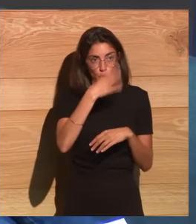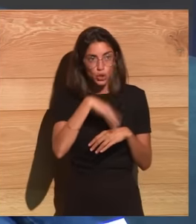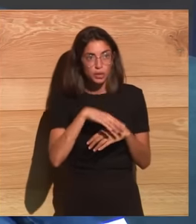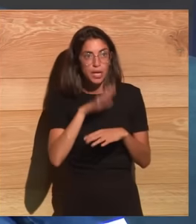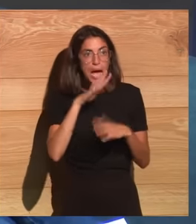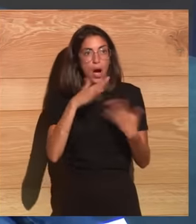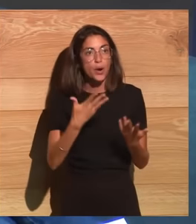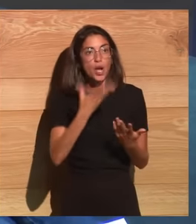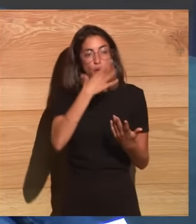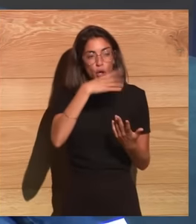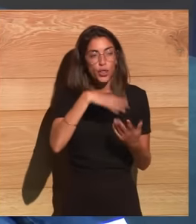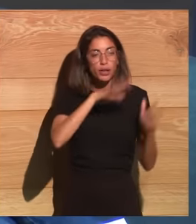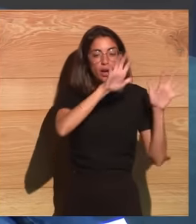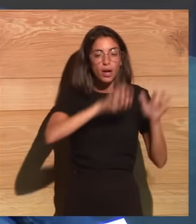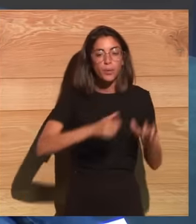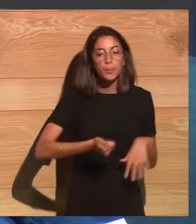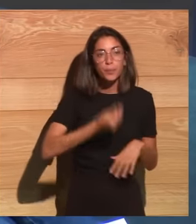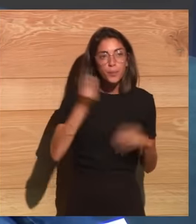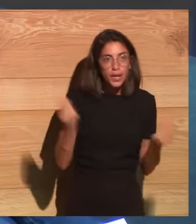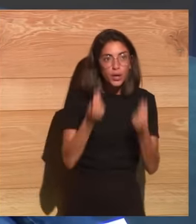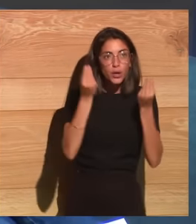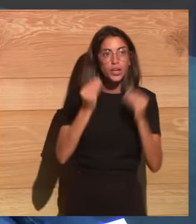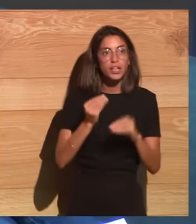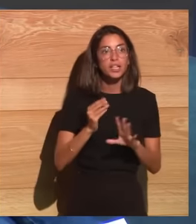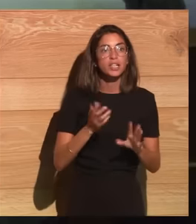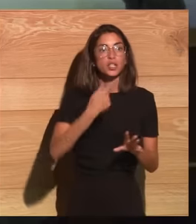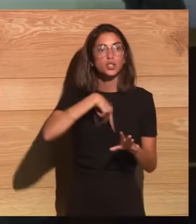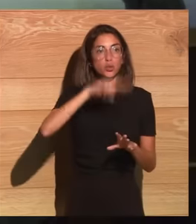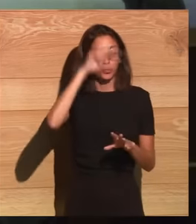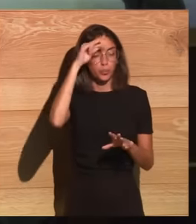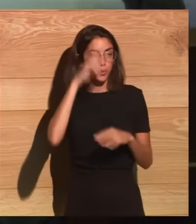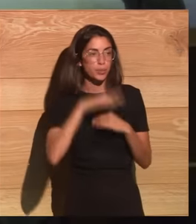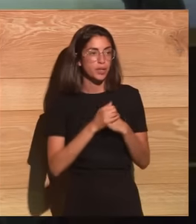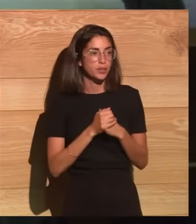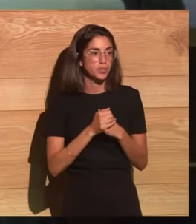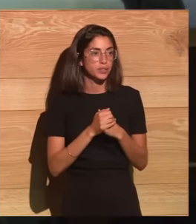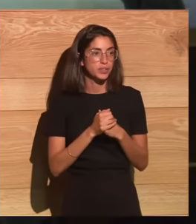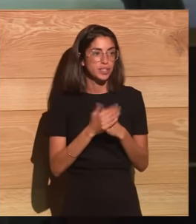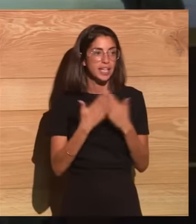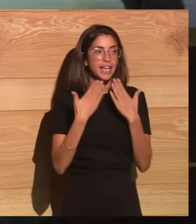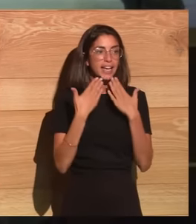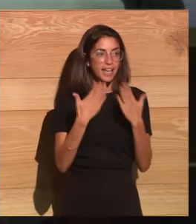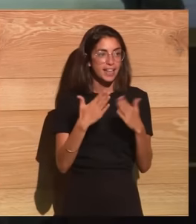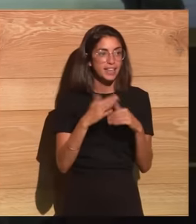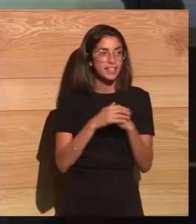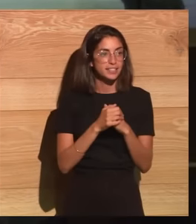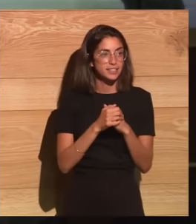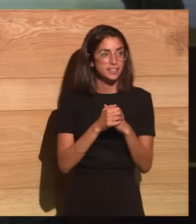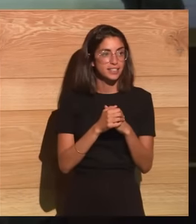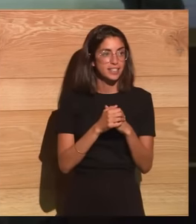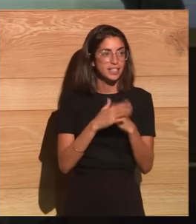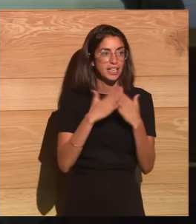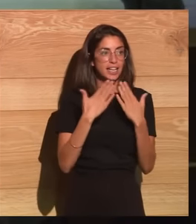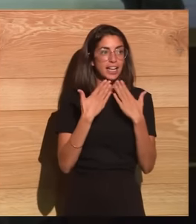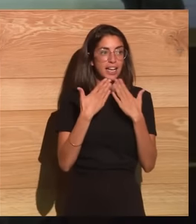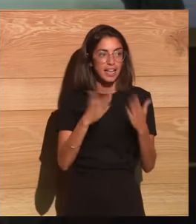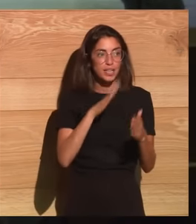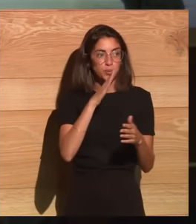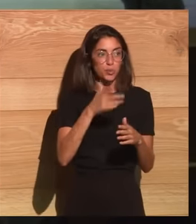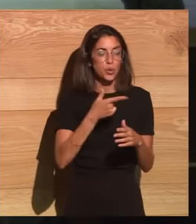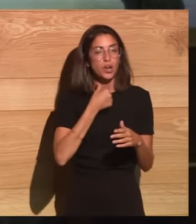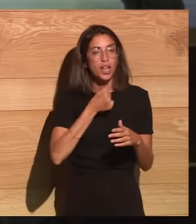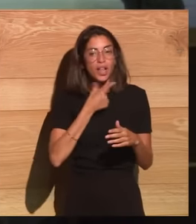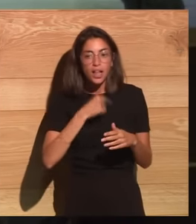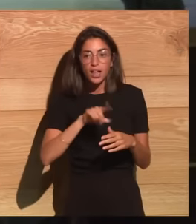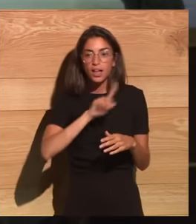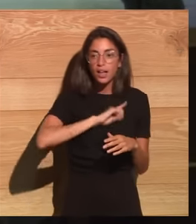ahora. Y nos preocupas. Gracias. ¿Te imaginas que ahora digo gracias por hacernos reír, gracias por hacernos